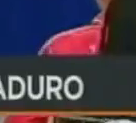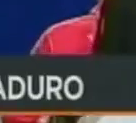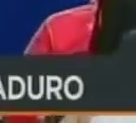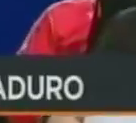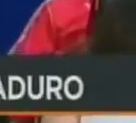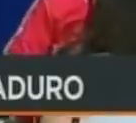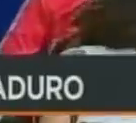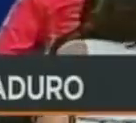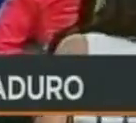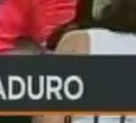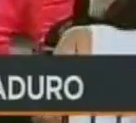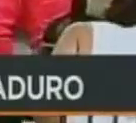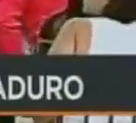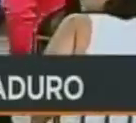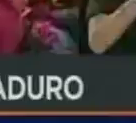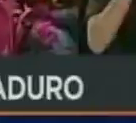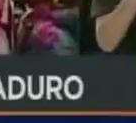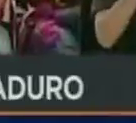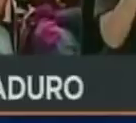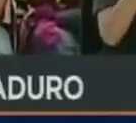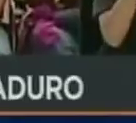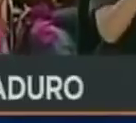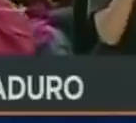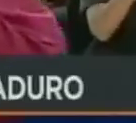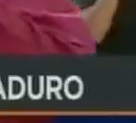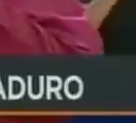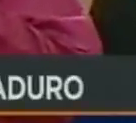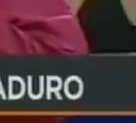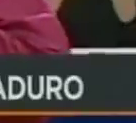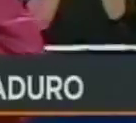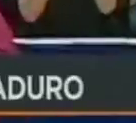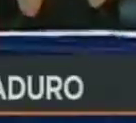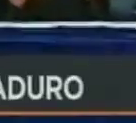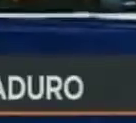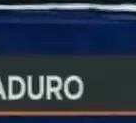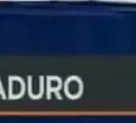Aquí va. Le voy a enviar un mensaje a la oposición.